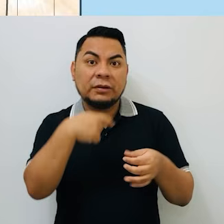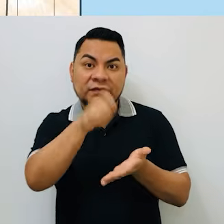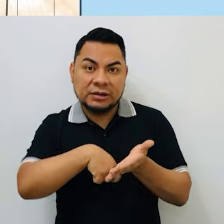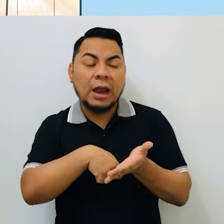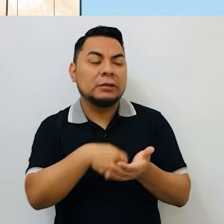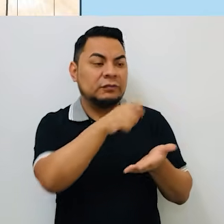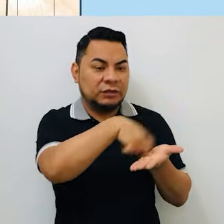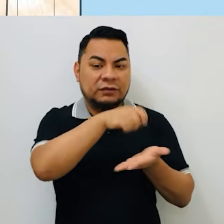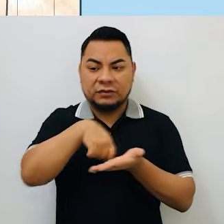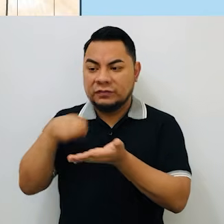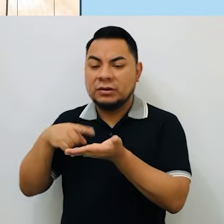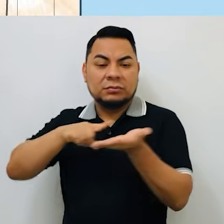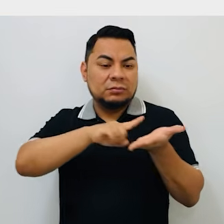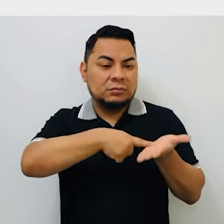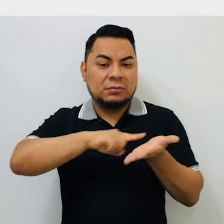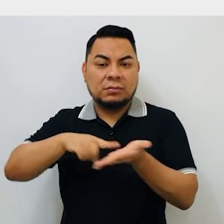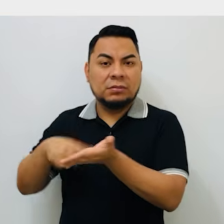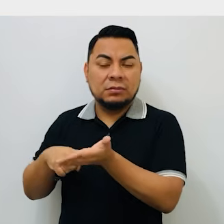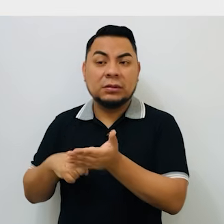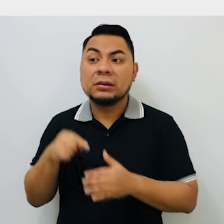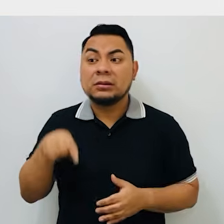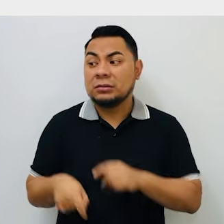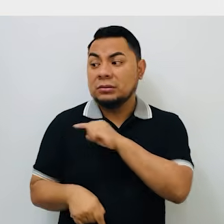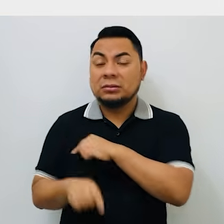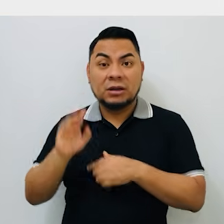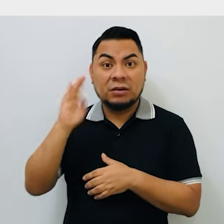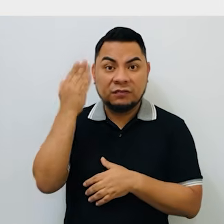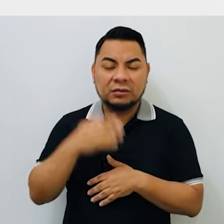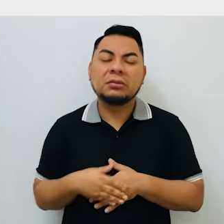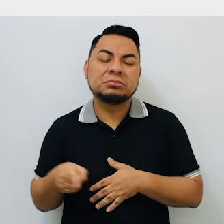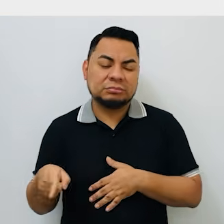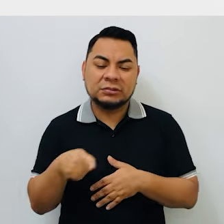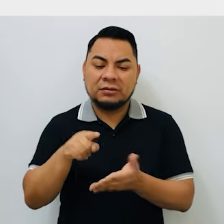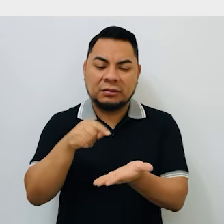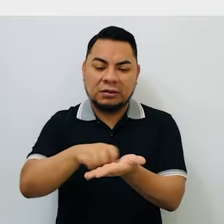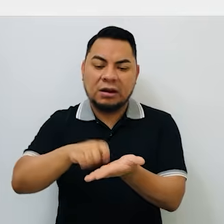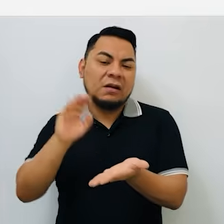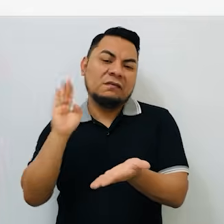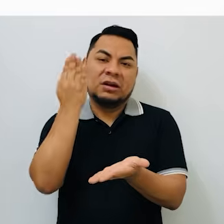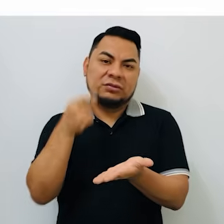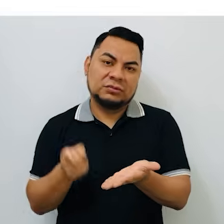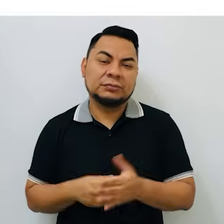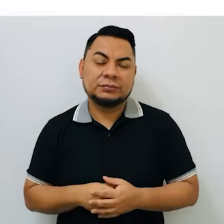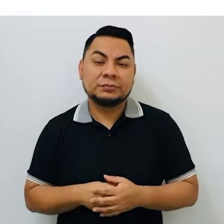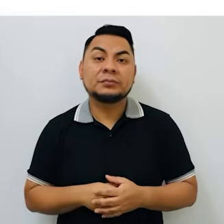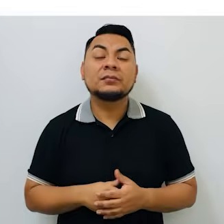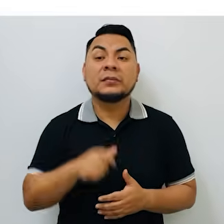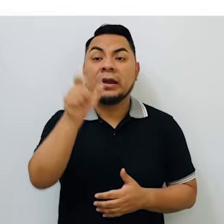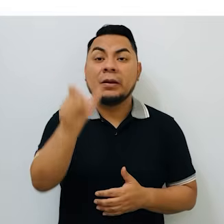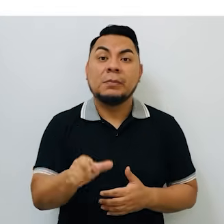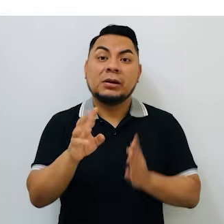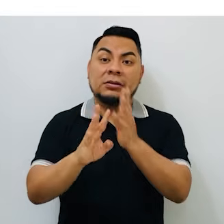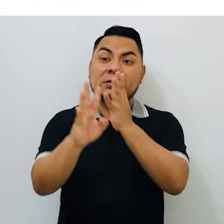a firmarla y colocar las huellas. En caso de inasistencia, escribe faltó en el espacio para la firma.